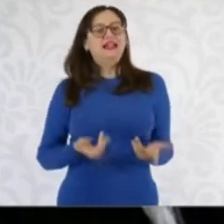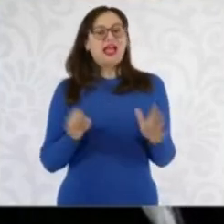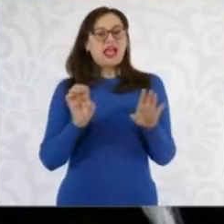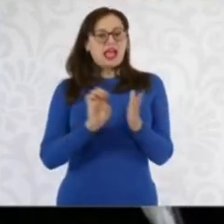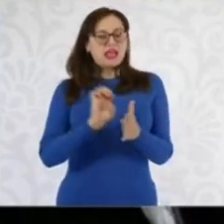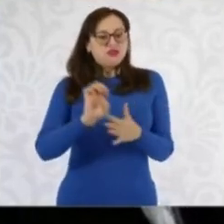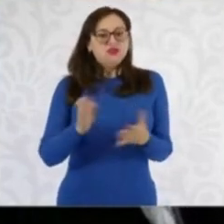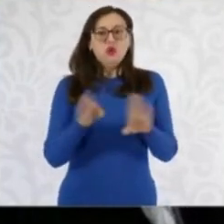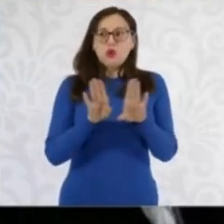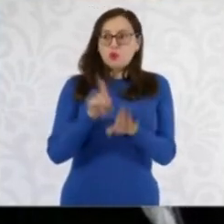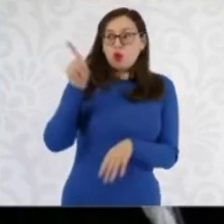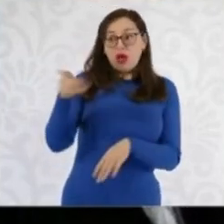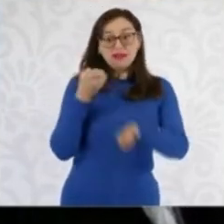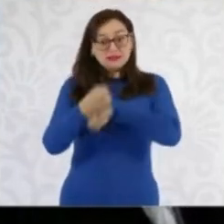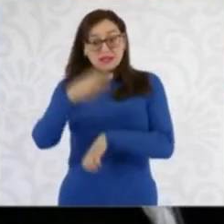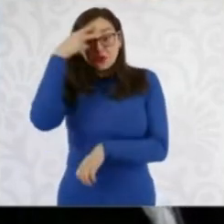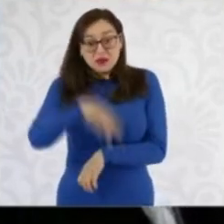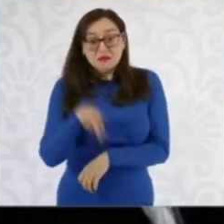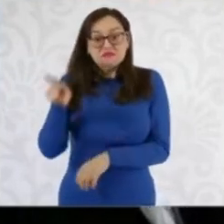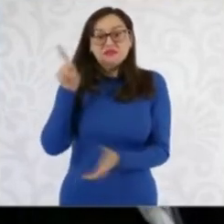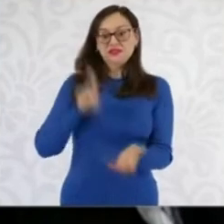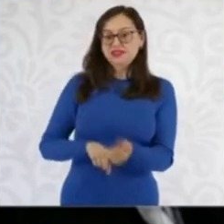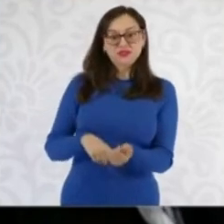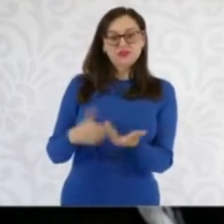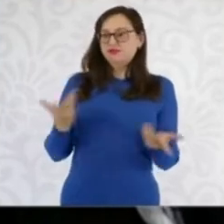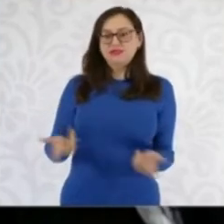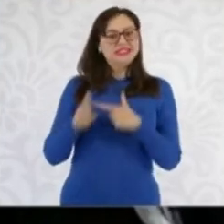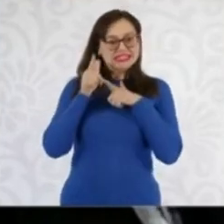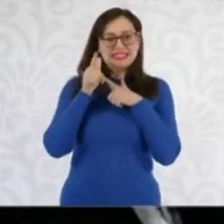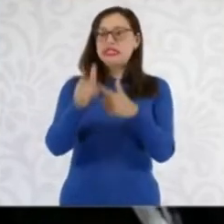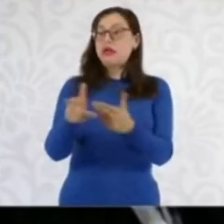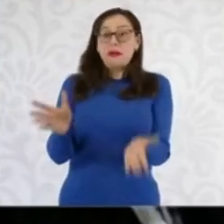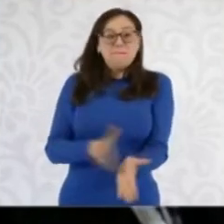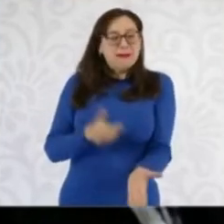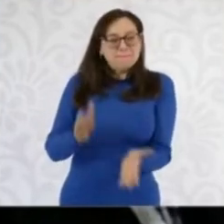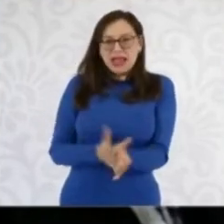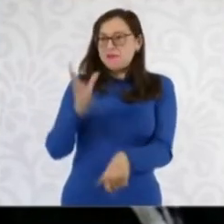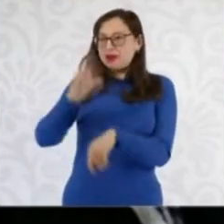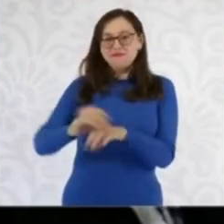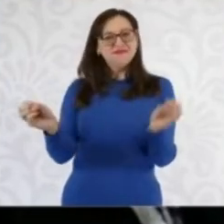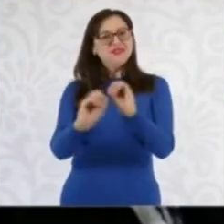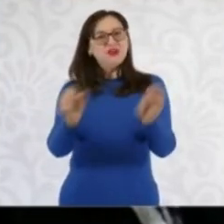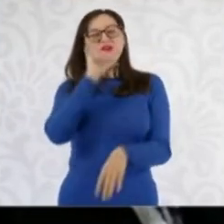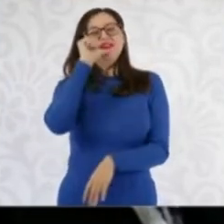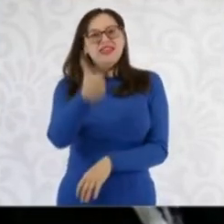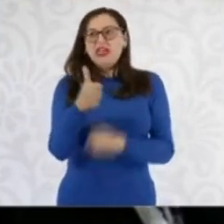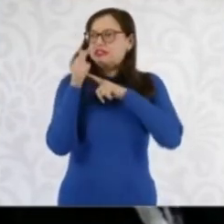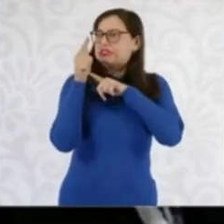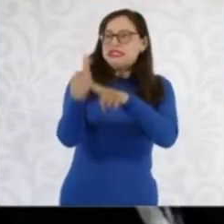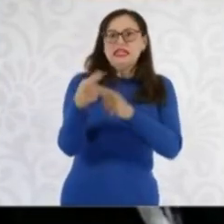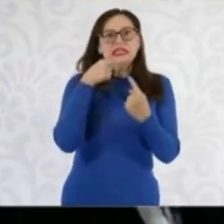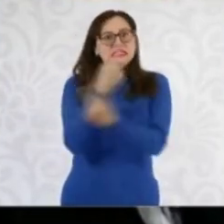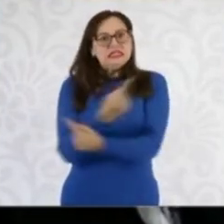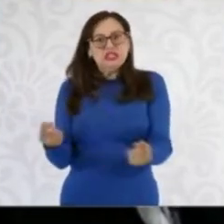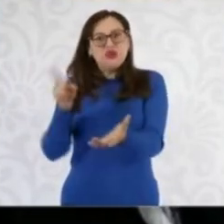México, pues opera, ya lo confirmamos, de forma clandestina, no tiene ni siquiera los permisos. Y aquí el problema es que pues son refugios destinados